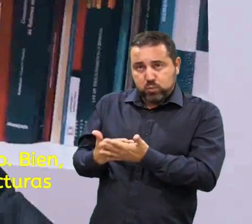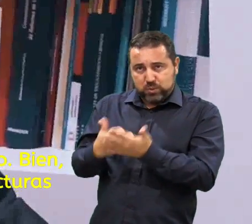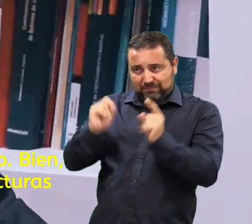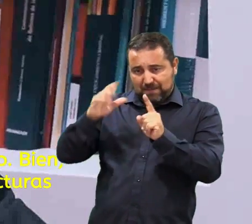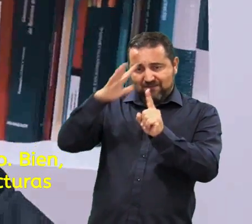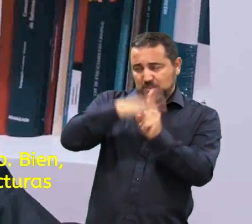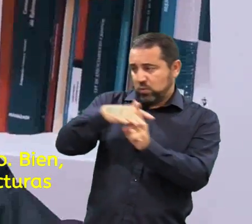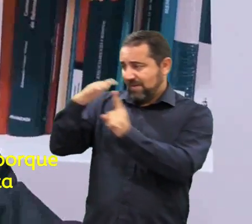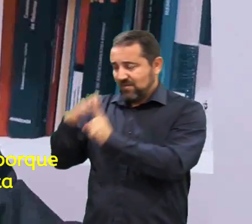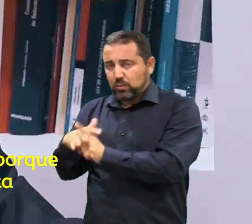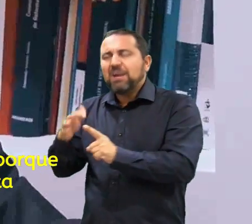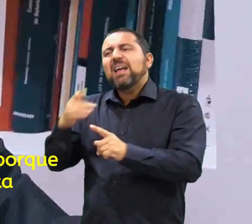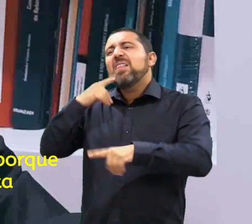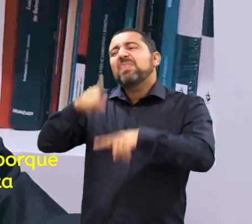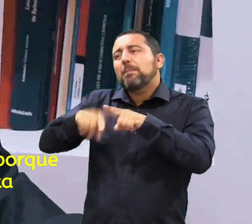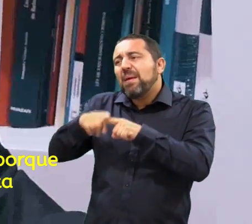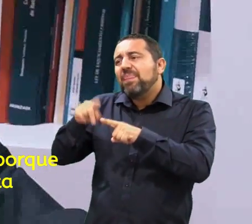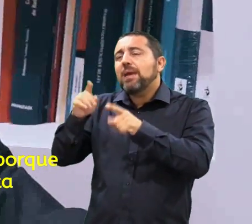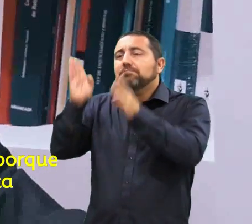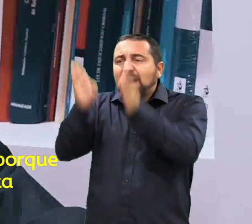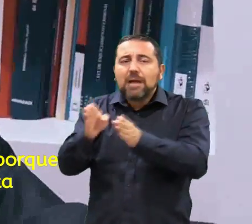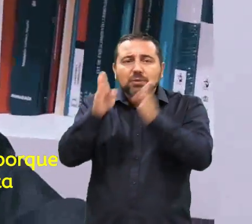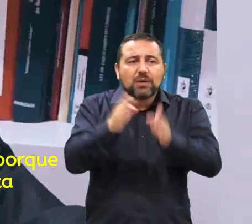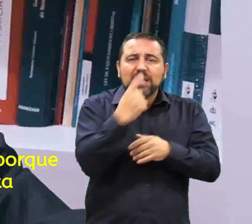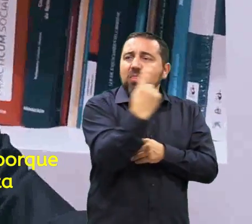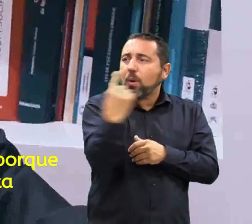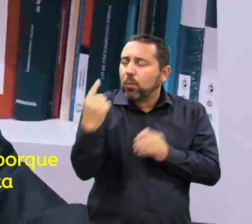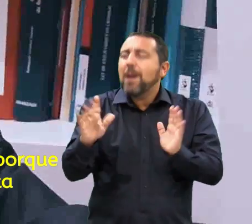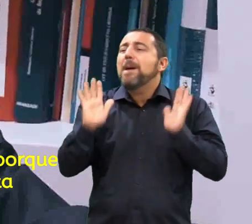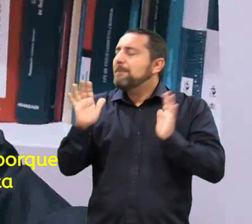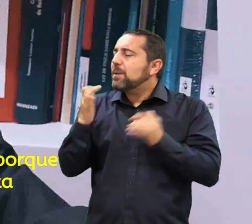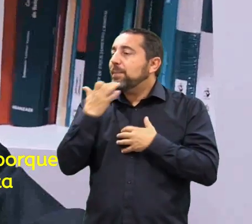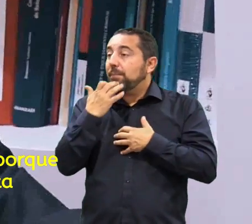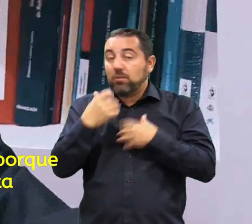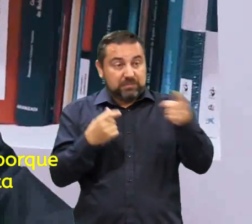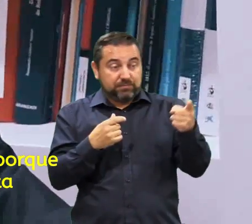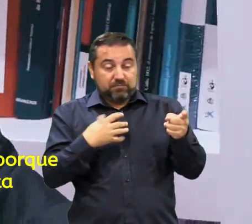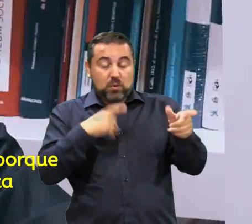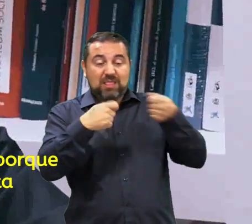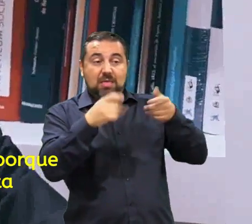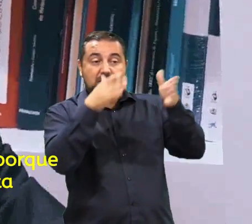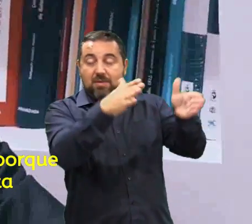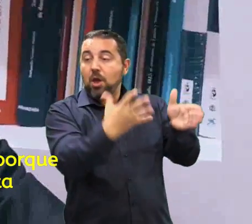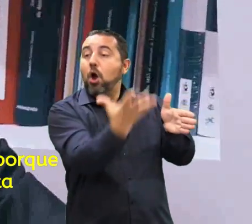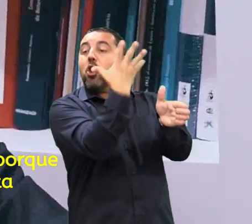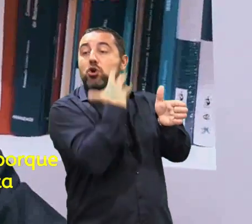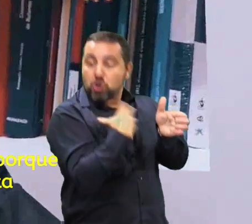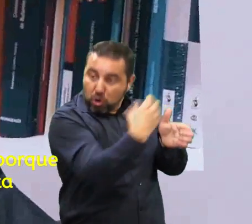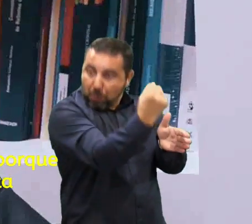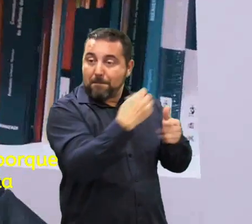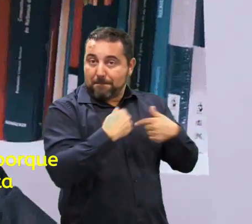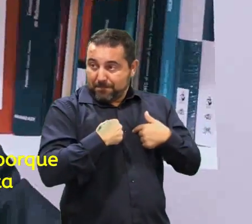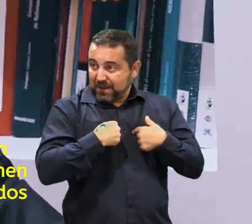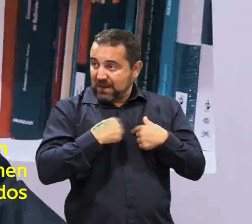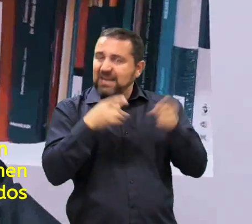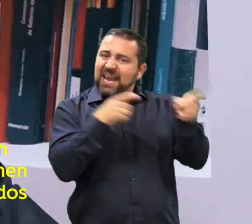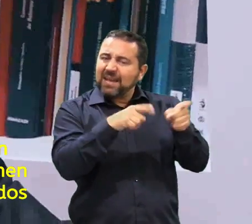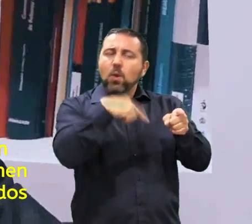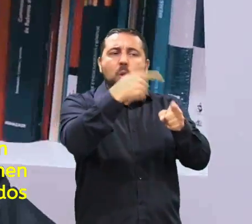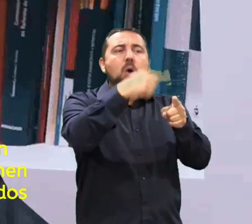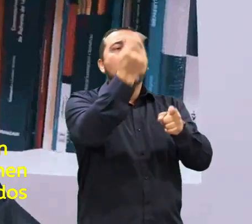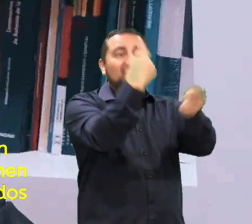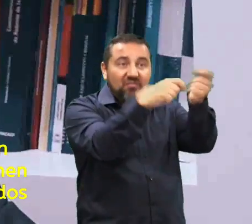de cruce de facturas, hay que ver caso por caso, pero es distinto porque en el caso de la compra por el galerista, como